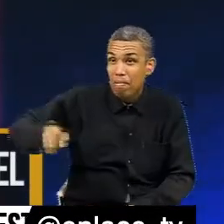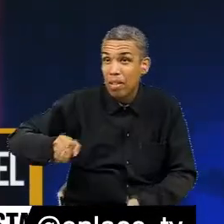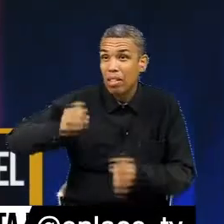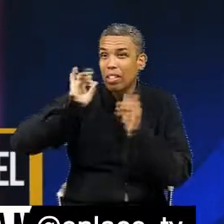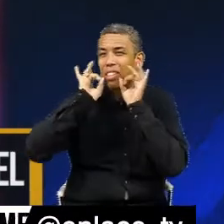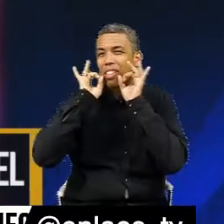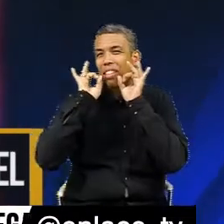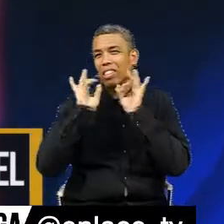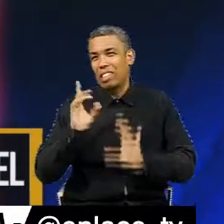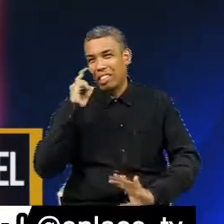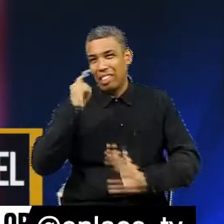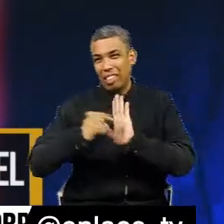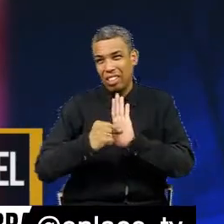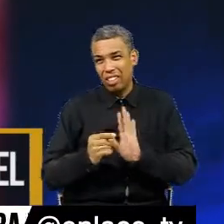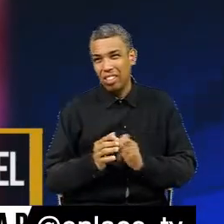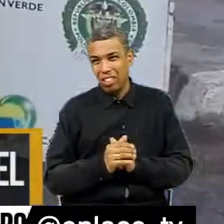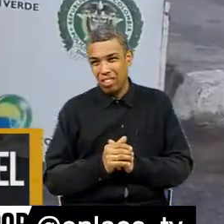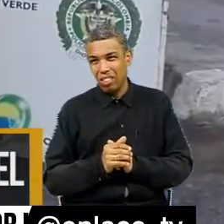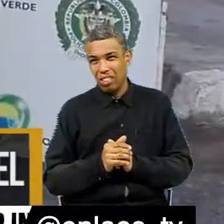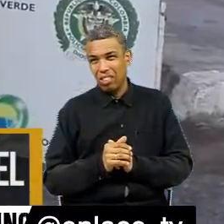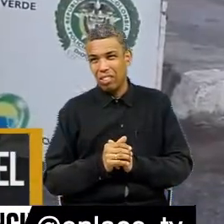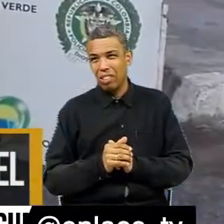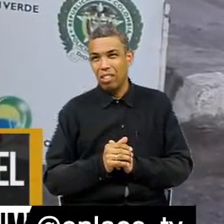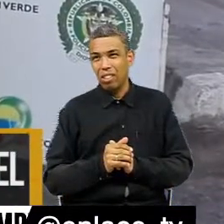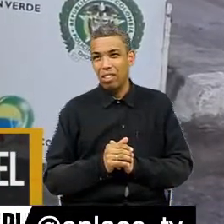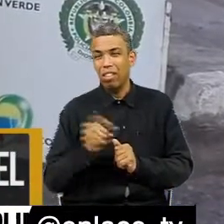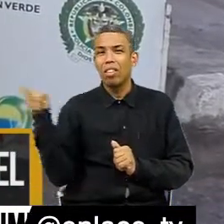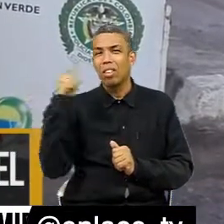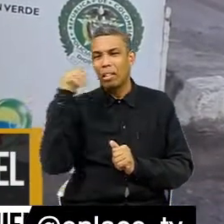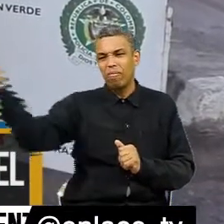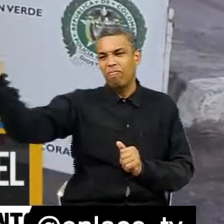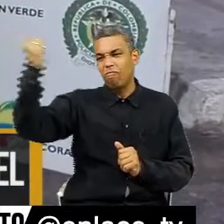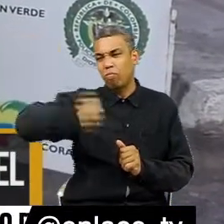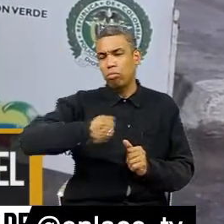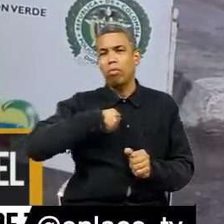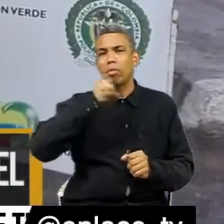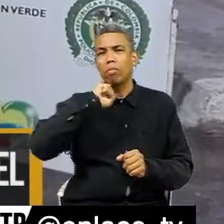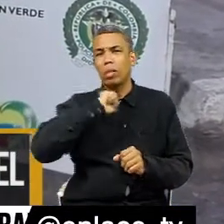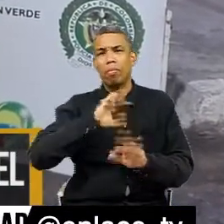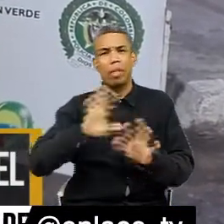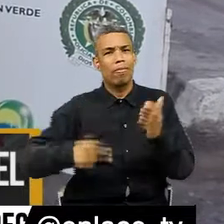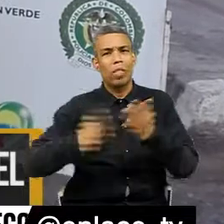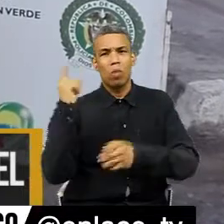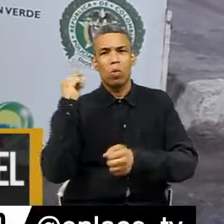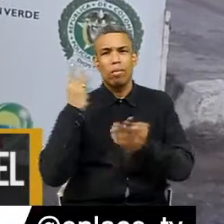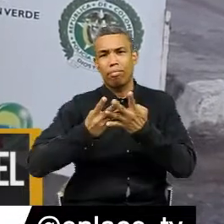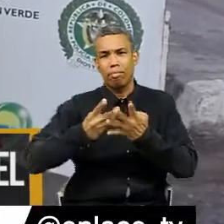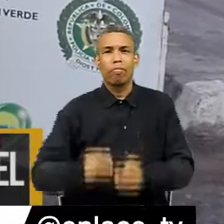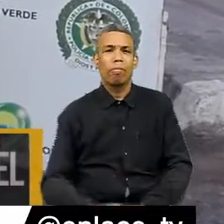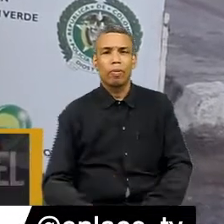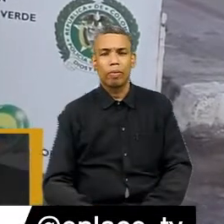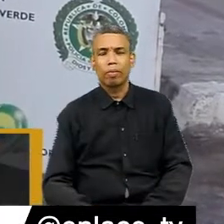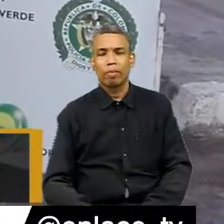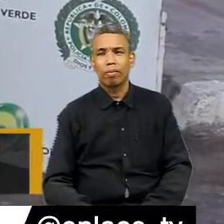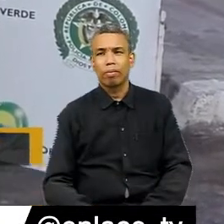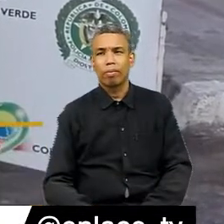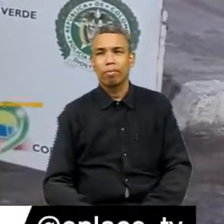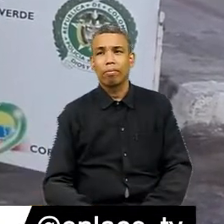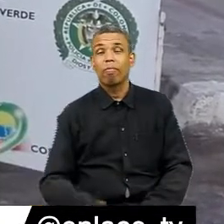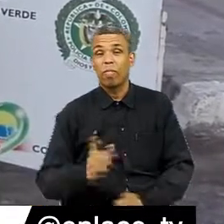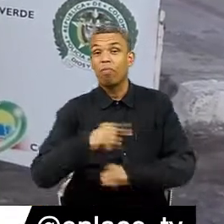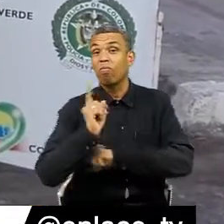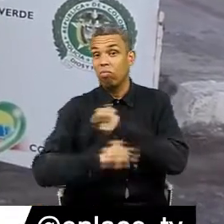Universitario de Santander. El posible responsable fue traído a Barranca Bermeja, donde un juez le dictó medida de aseguramiento en centro carcelario y le imputó cargos